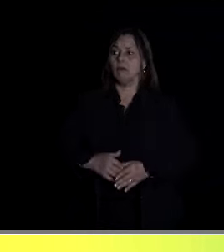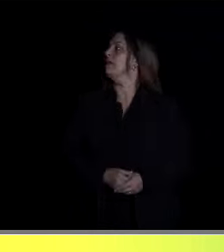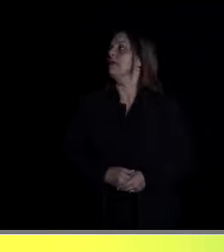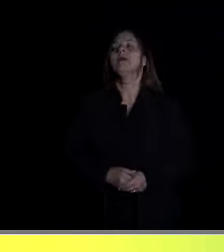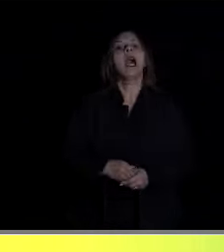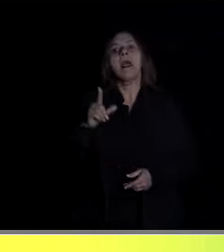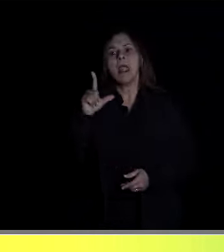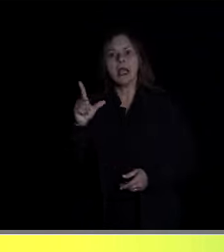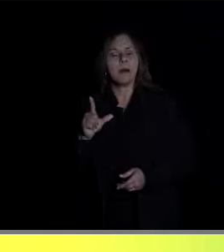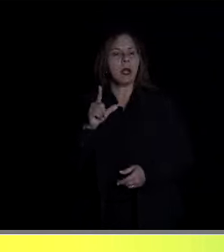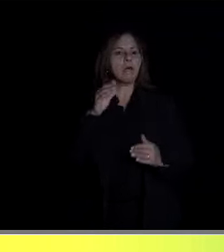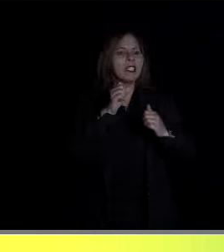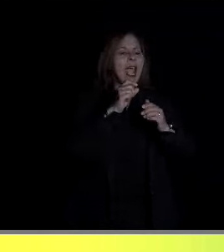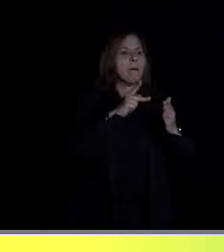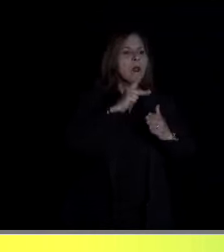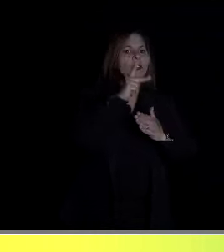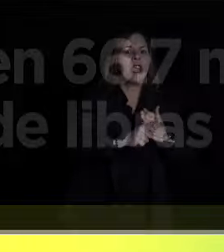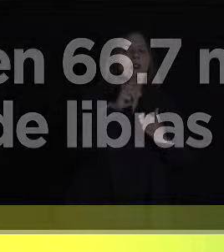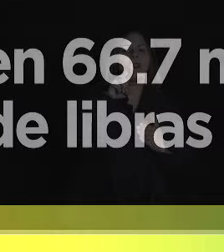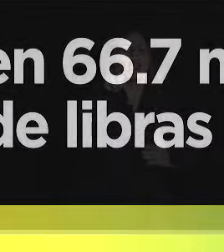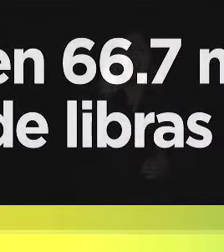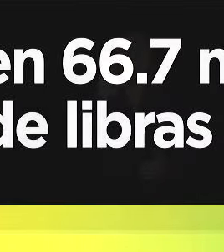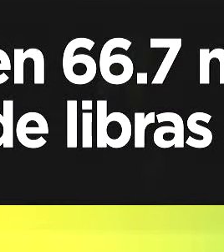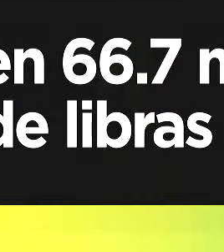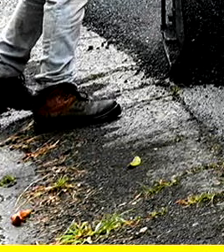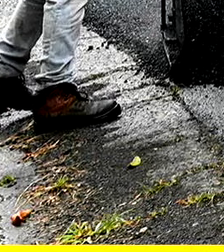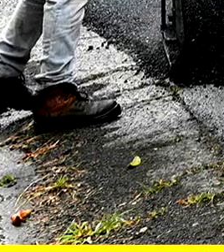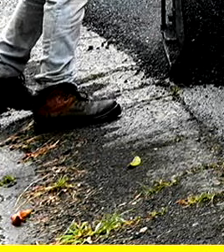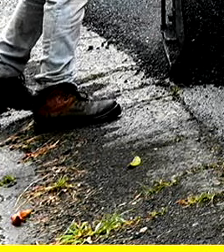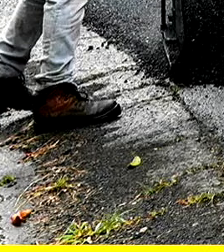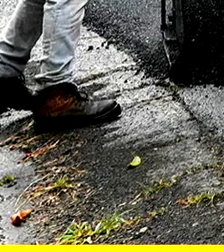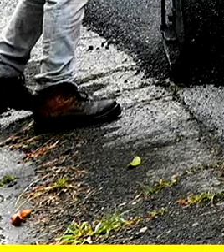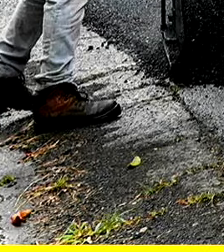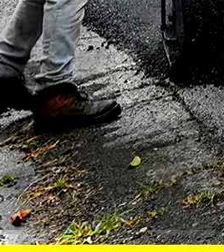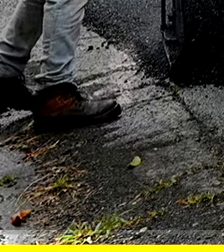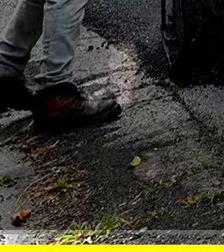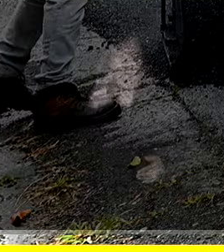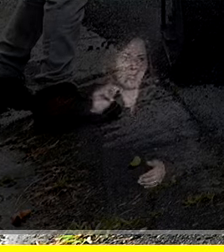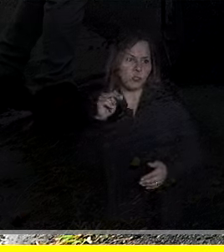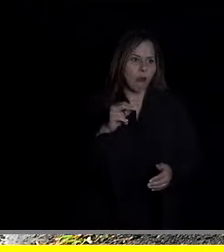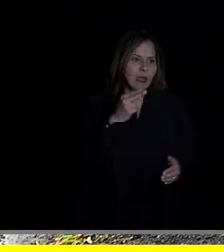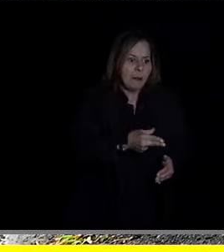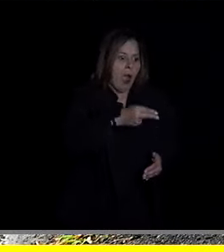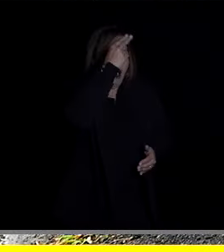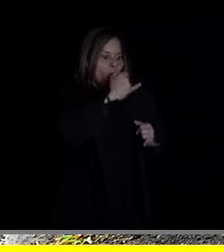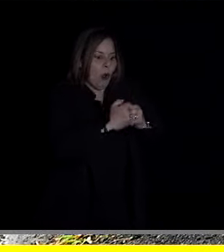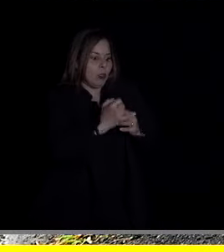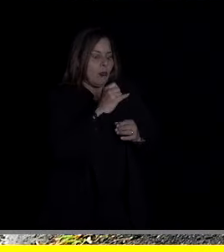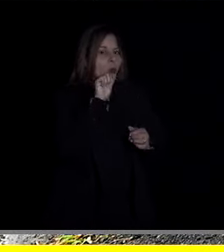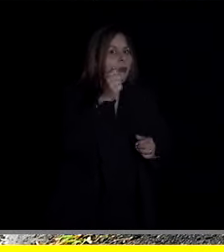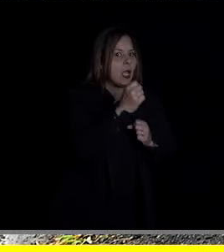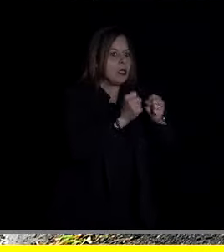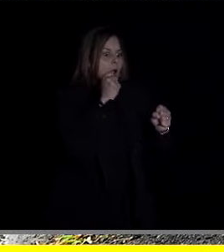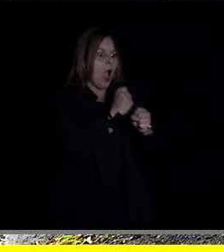en proyectos de repavimentación. Esta es la mayor inversión en asfalto en los últimos 10 años fiscales. Y nuestra